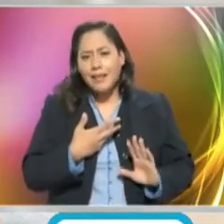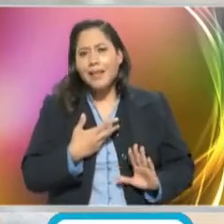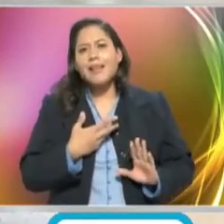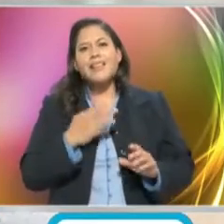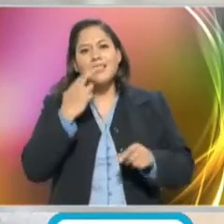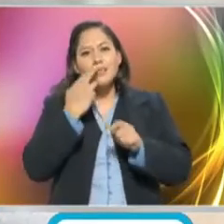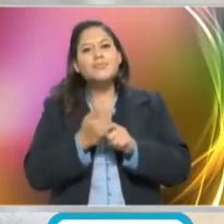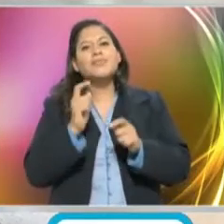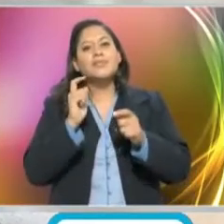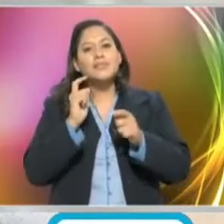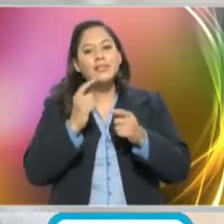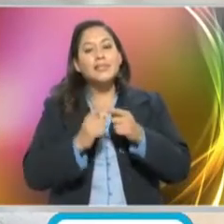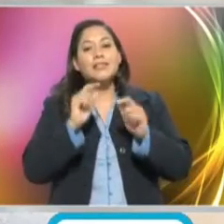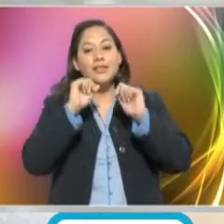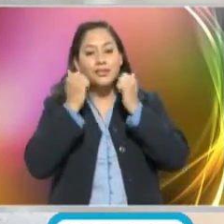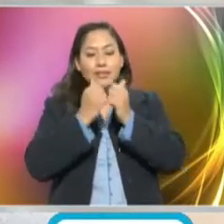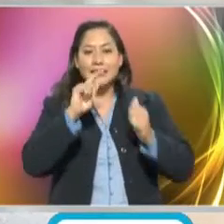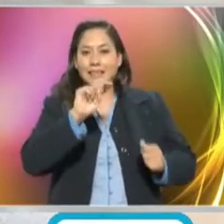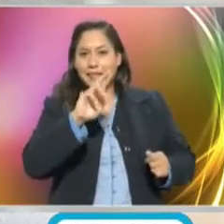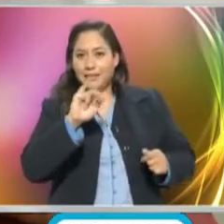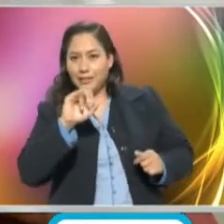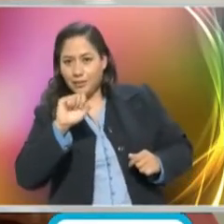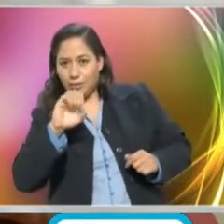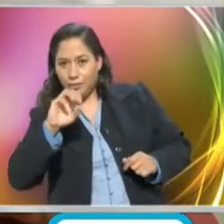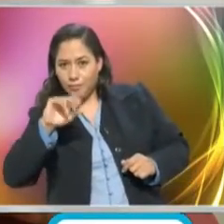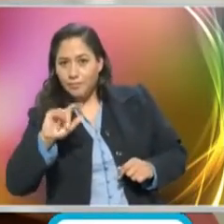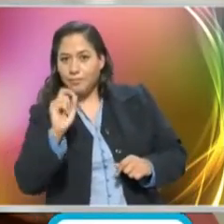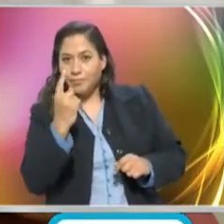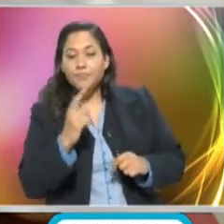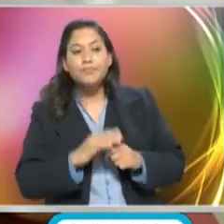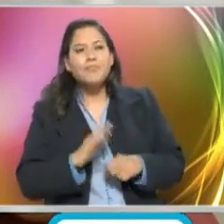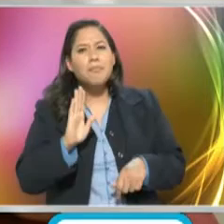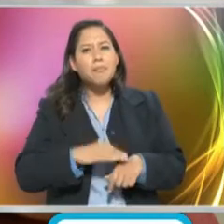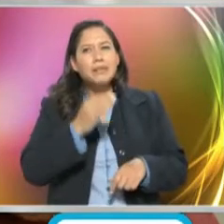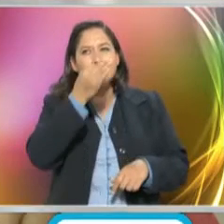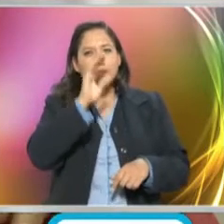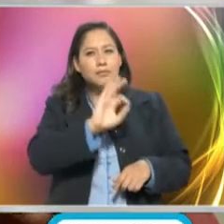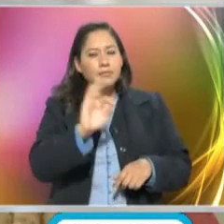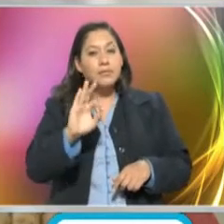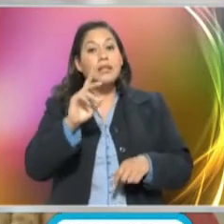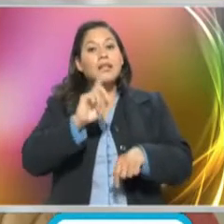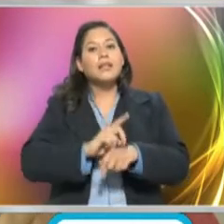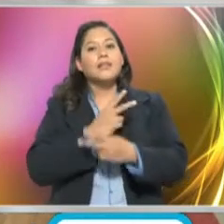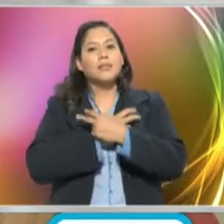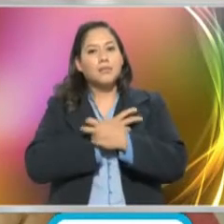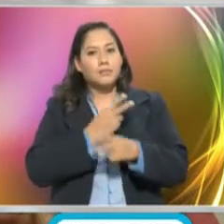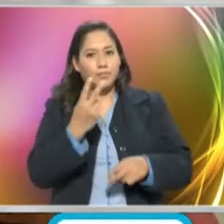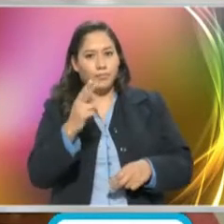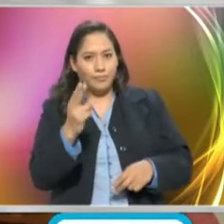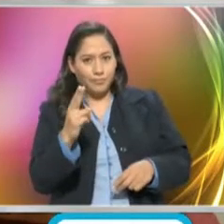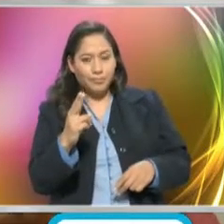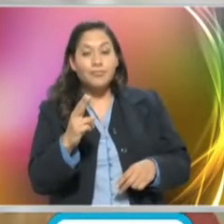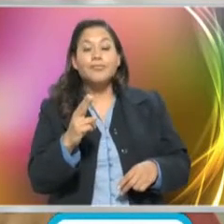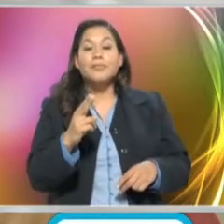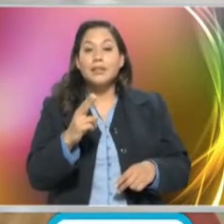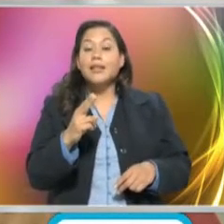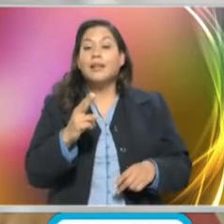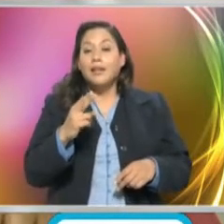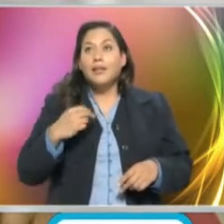a cargo de la organización de Trisomía 21. Pues ahorita el más cercano es el Día de Muertos, vamos a